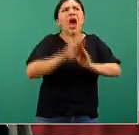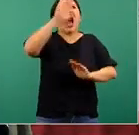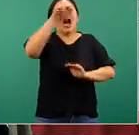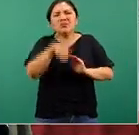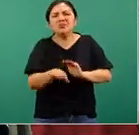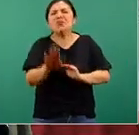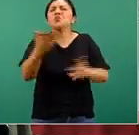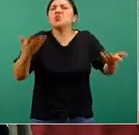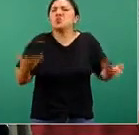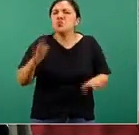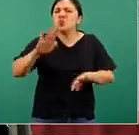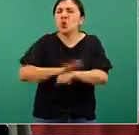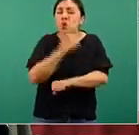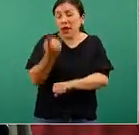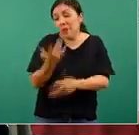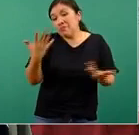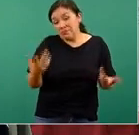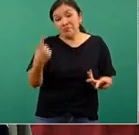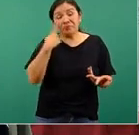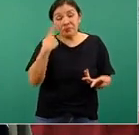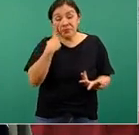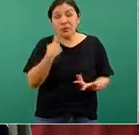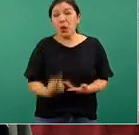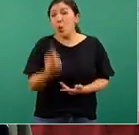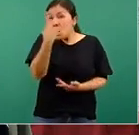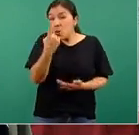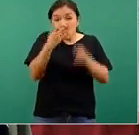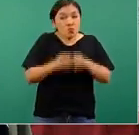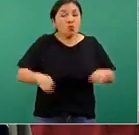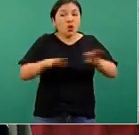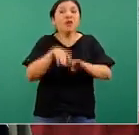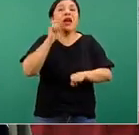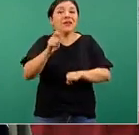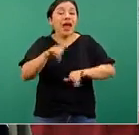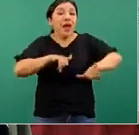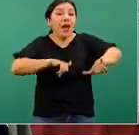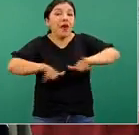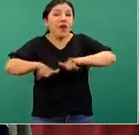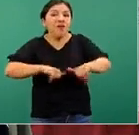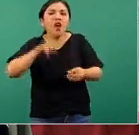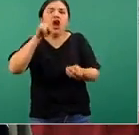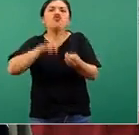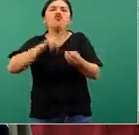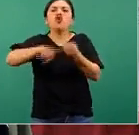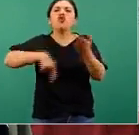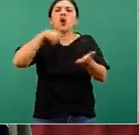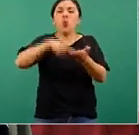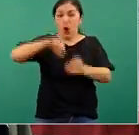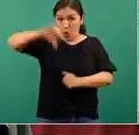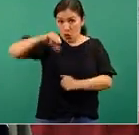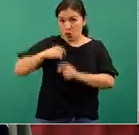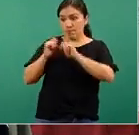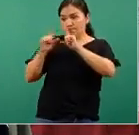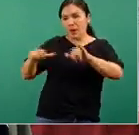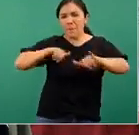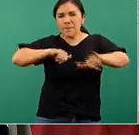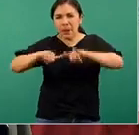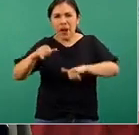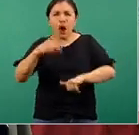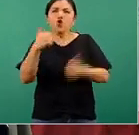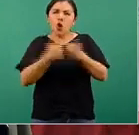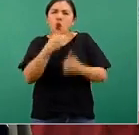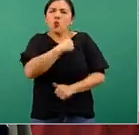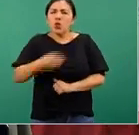elemento fundamental de esta variación tiene que ver con la geografía. Hoy vamos a presentar un mapa municipal y señalar la liga